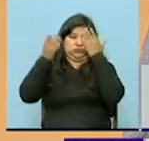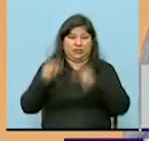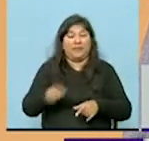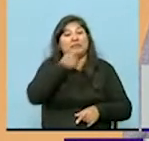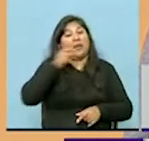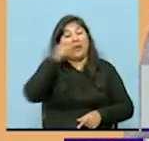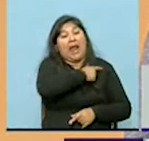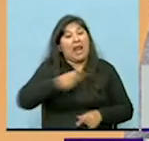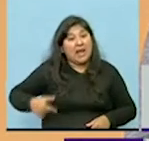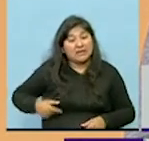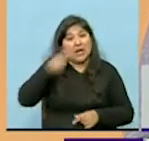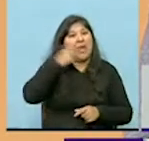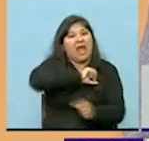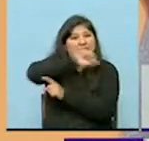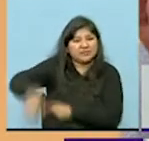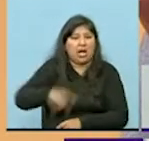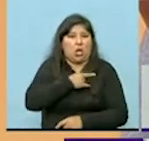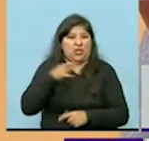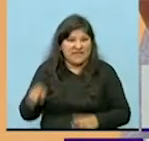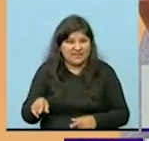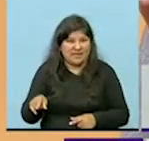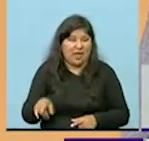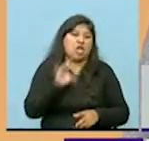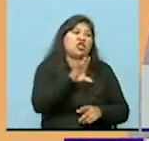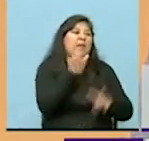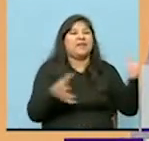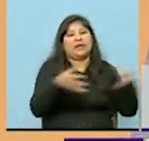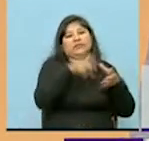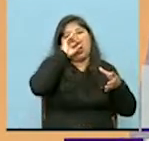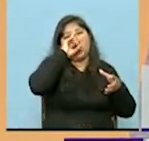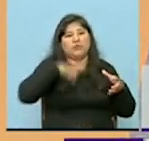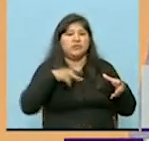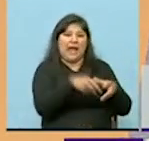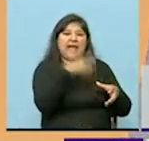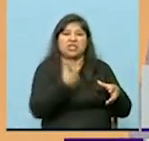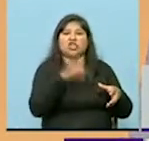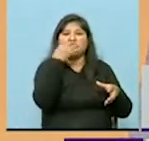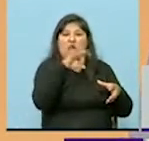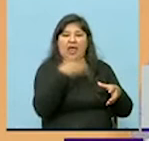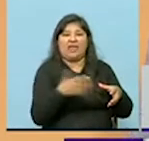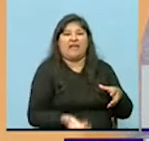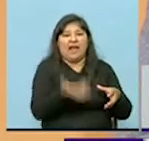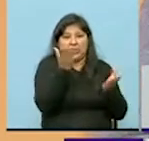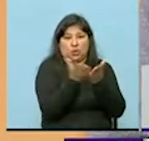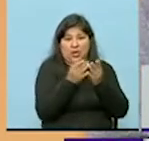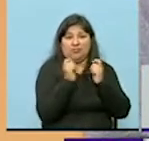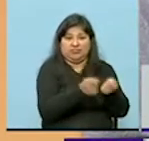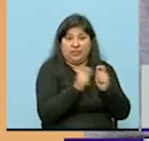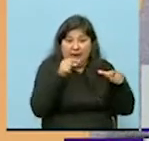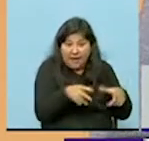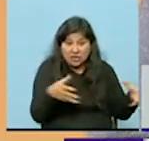10% que se puede educar y llegar a títulos altos y el resto muy pocos van a poder acceder